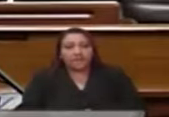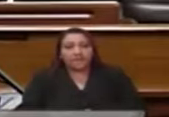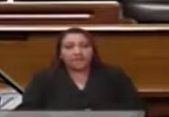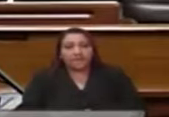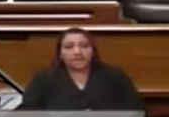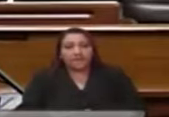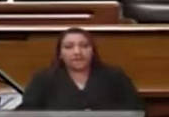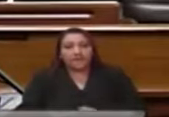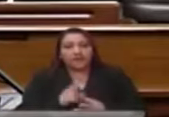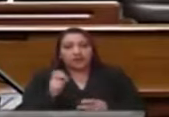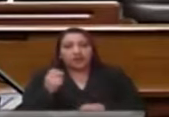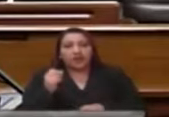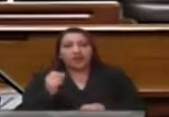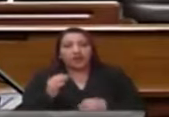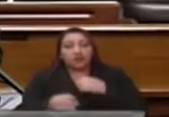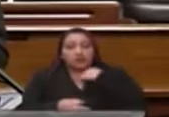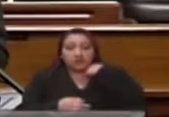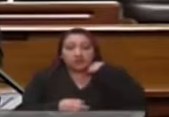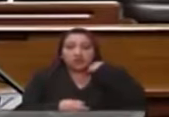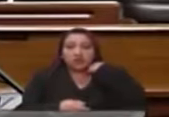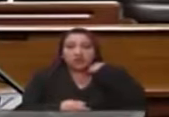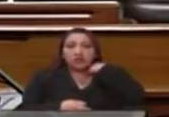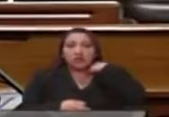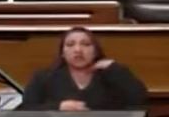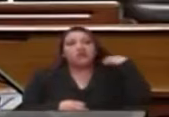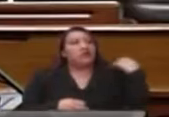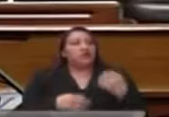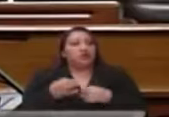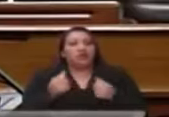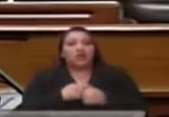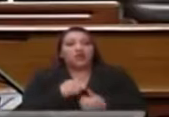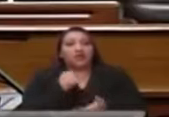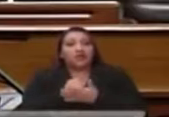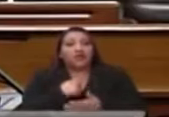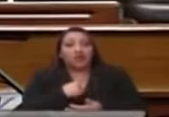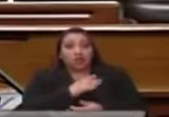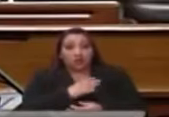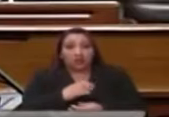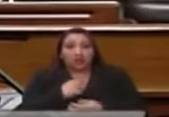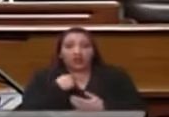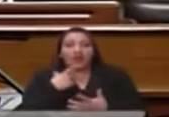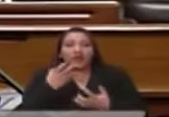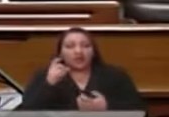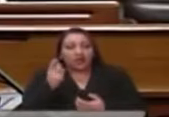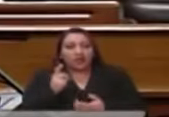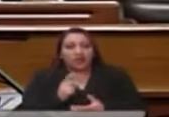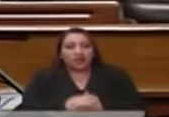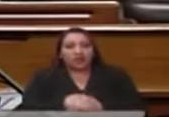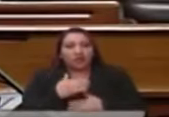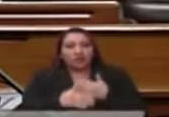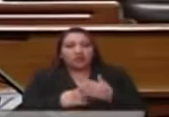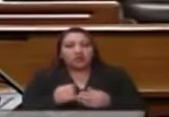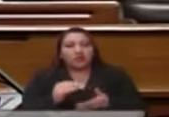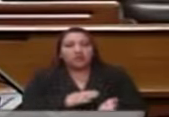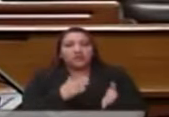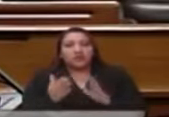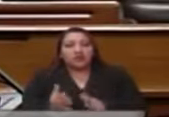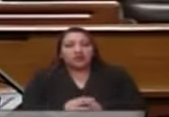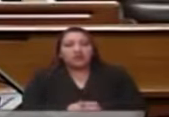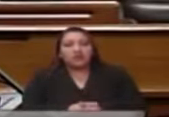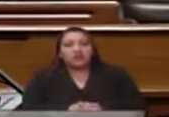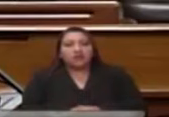En materia de justicia y derechos humanos, quiero expresarles que el afán del gobierno es liderar un proceso de